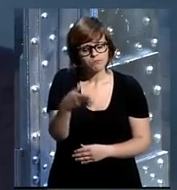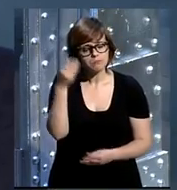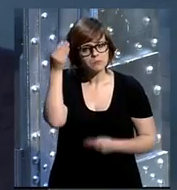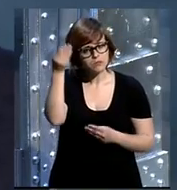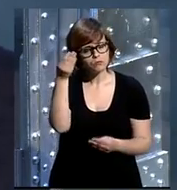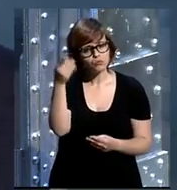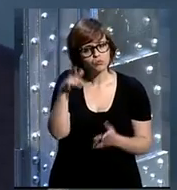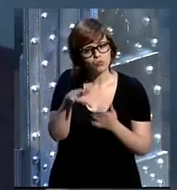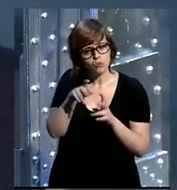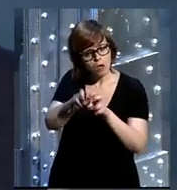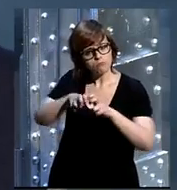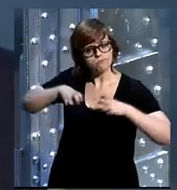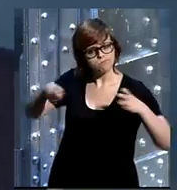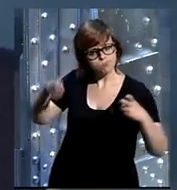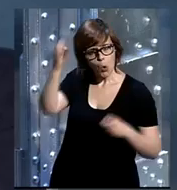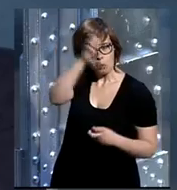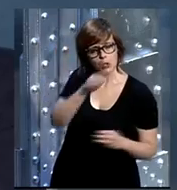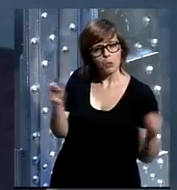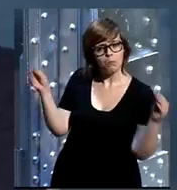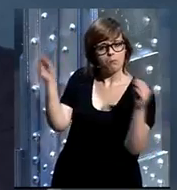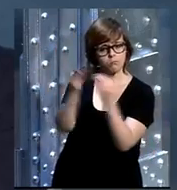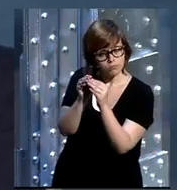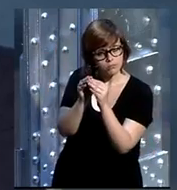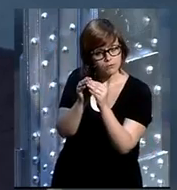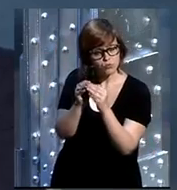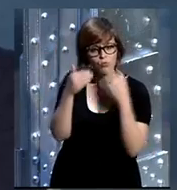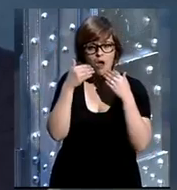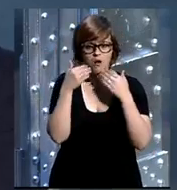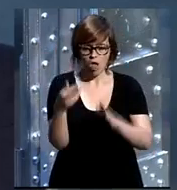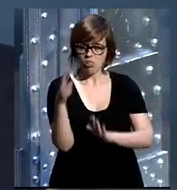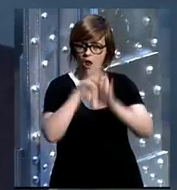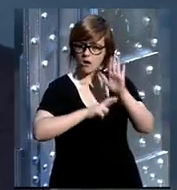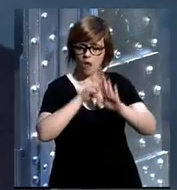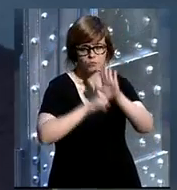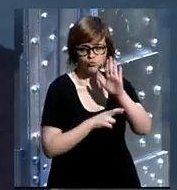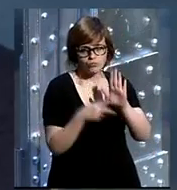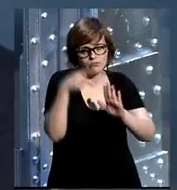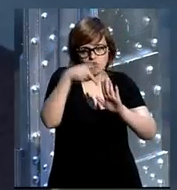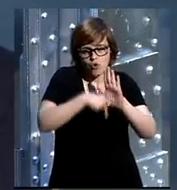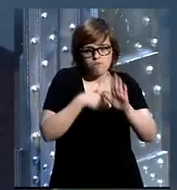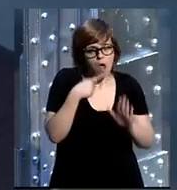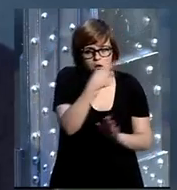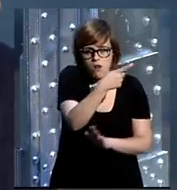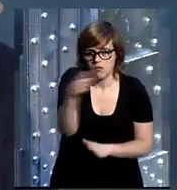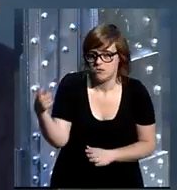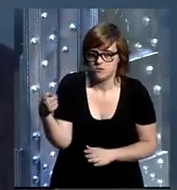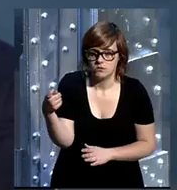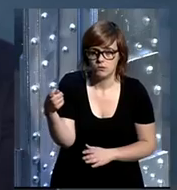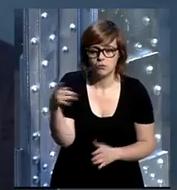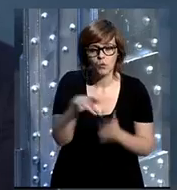coincidencia bastante general, que el reglamento es el instrumento normativo adecuado para ello, porque el reglamento